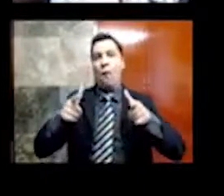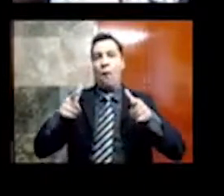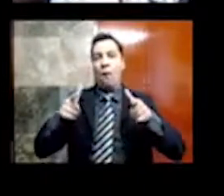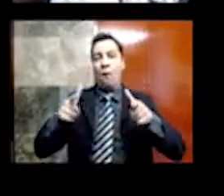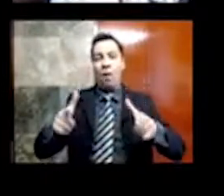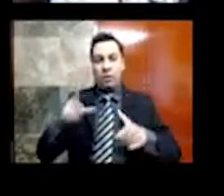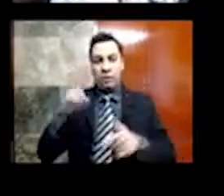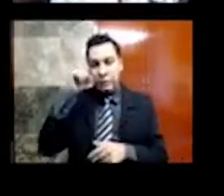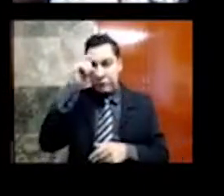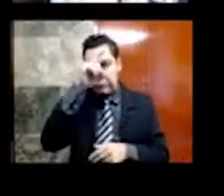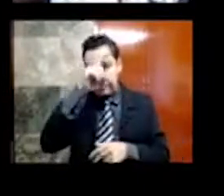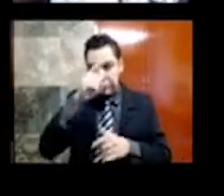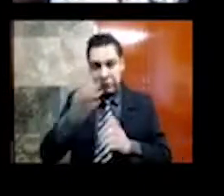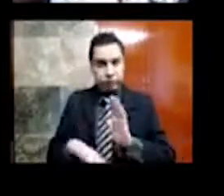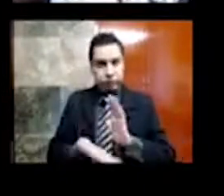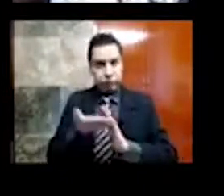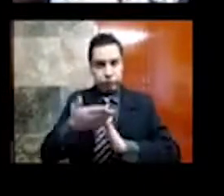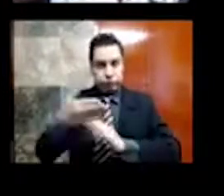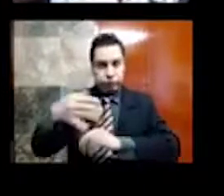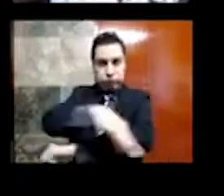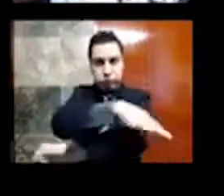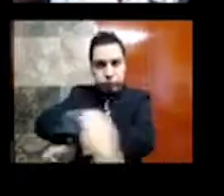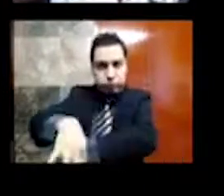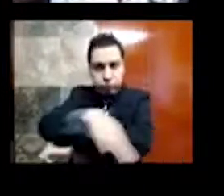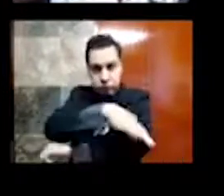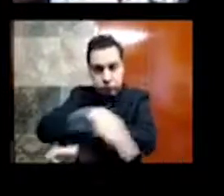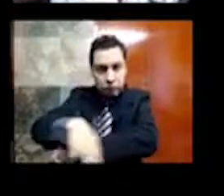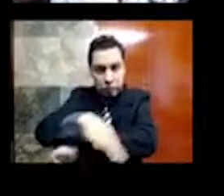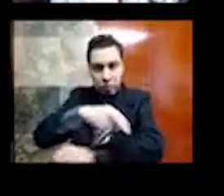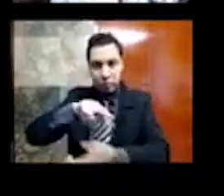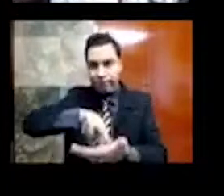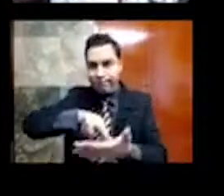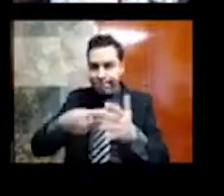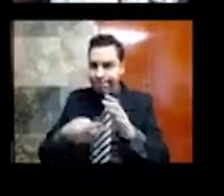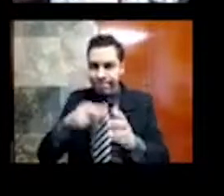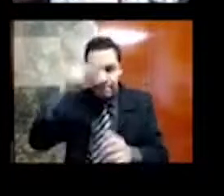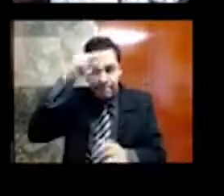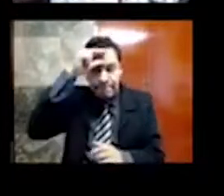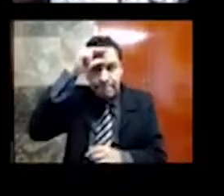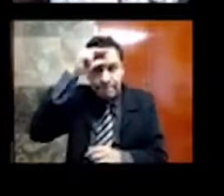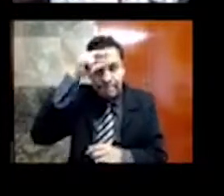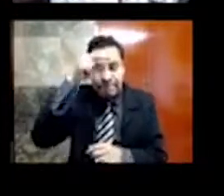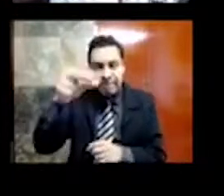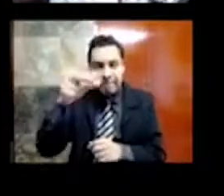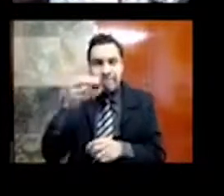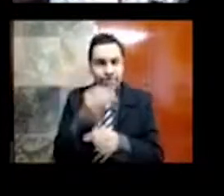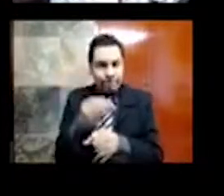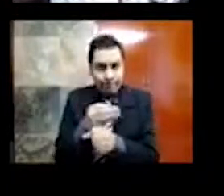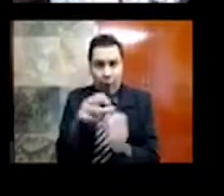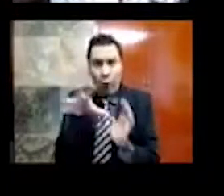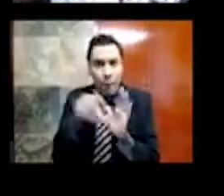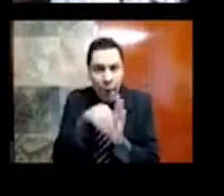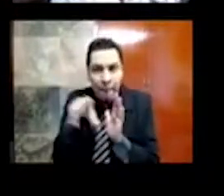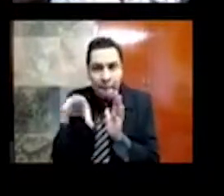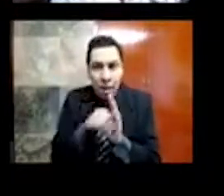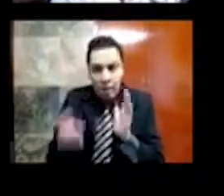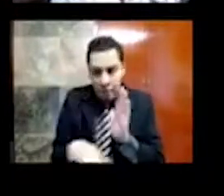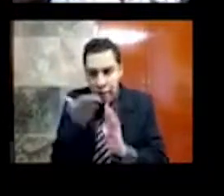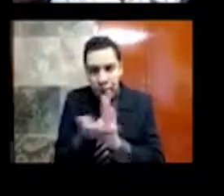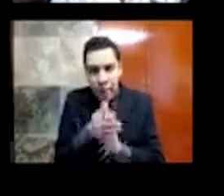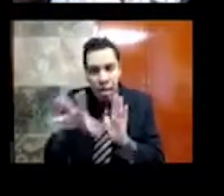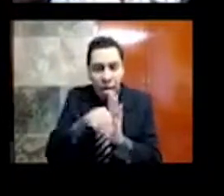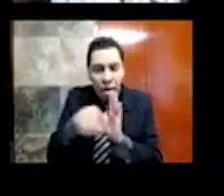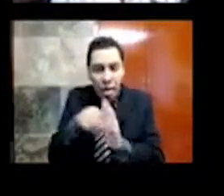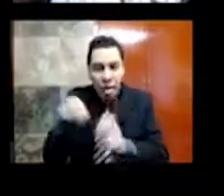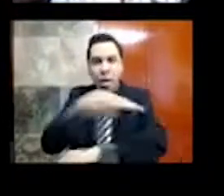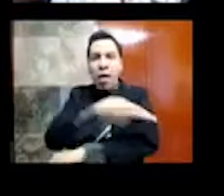complicación arquitectónica. Ha costado muchísimo trabajo hacer la reconstrucción de todo esto. Afortunadamente, el arquitecto